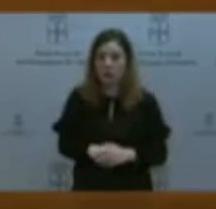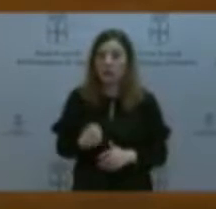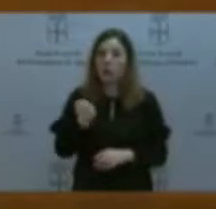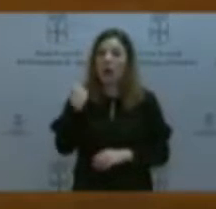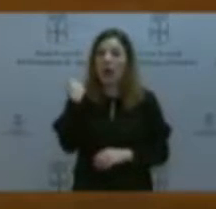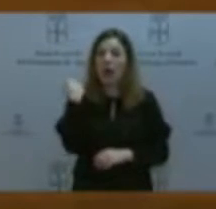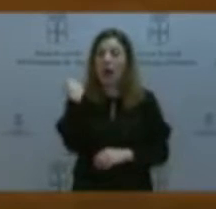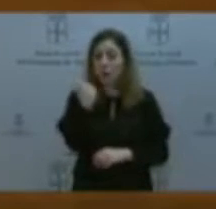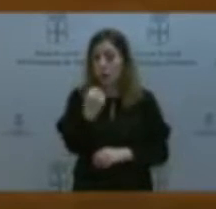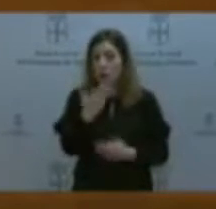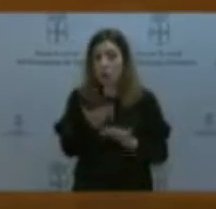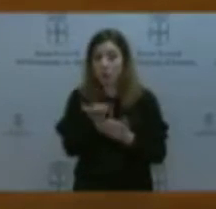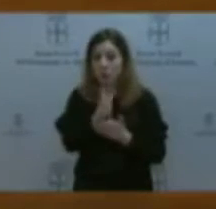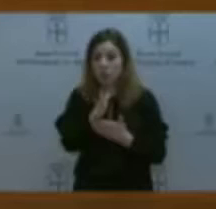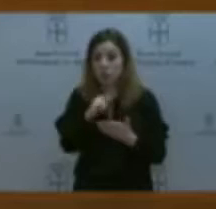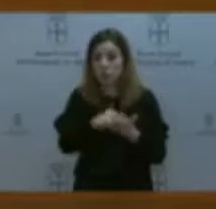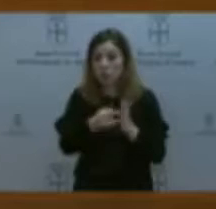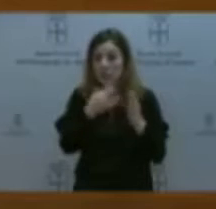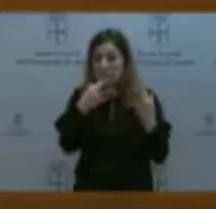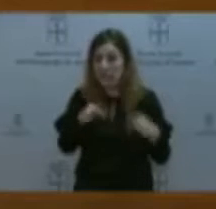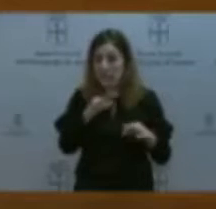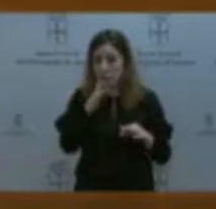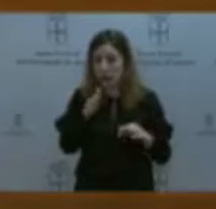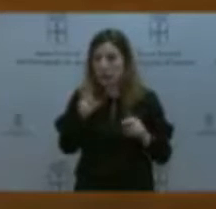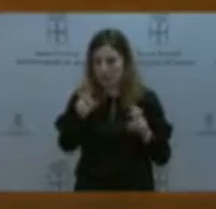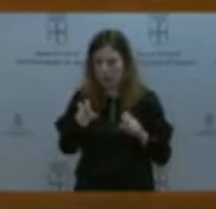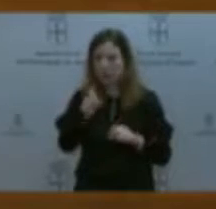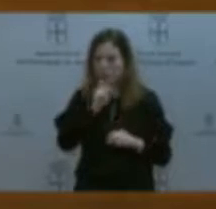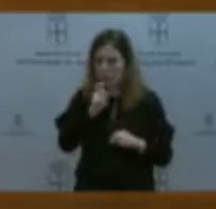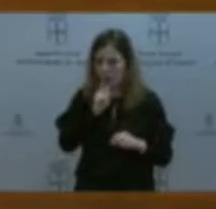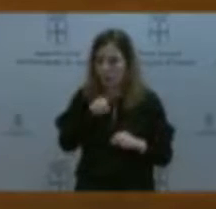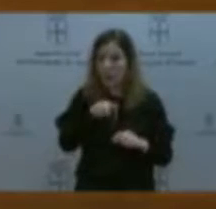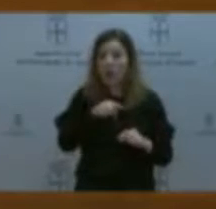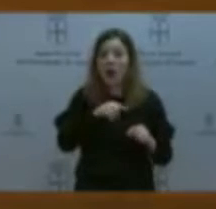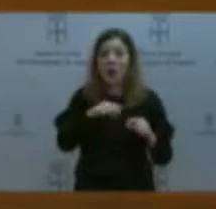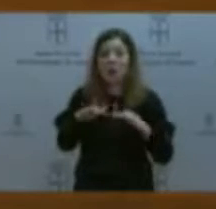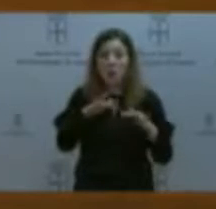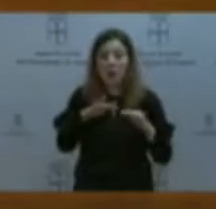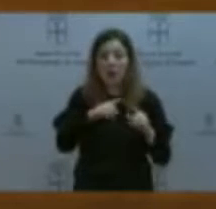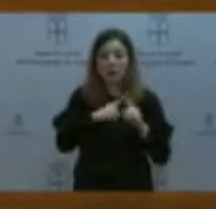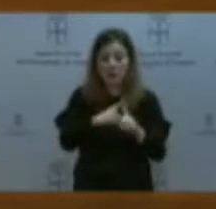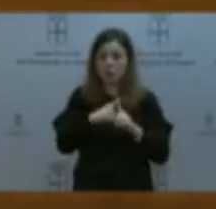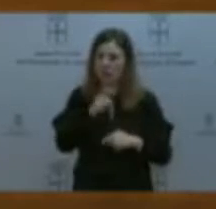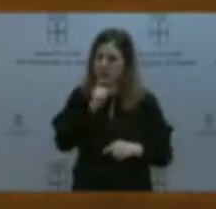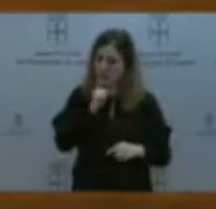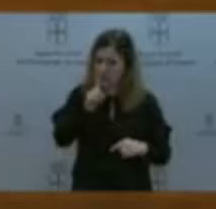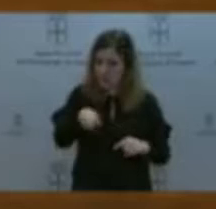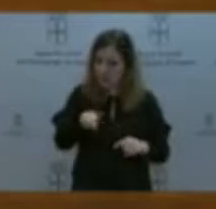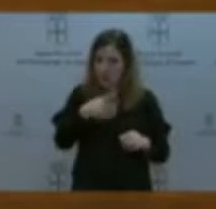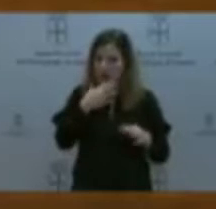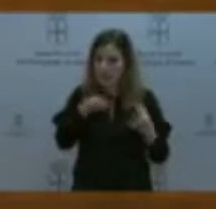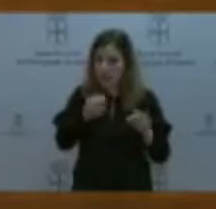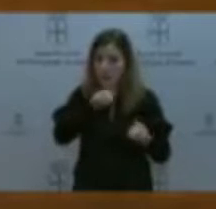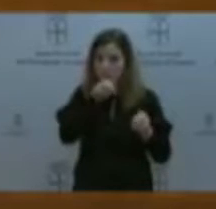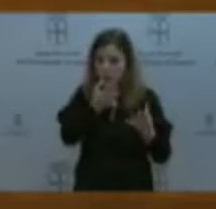cuestiones complejas. Y la movilidad también es una cuestión compleja. Y simplificarla en estos términos puede venir bien comunicativamente para vender